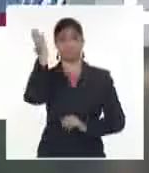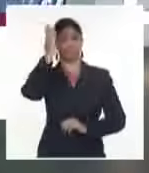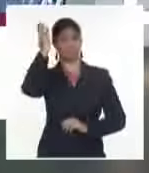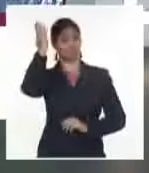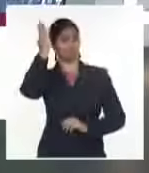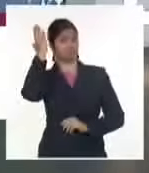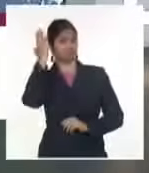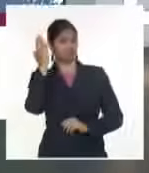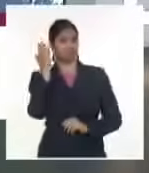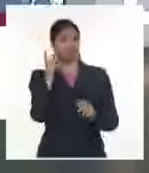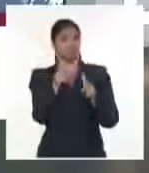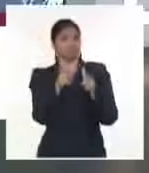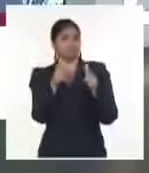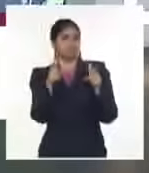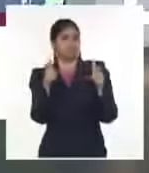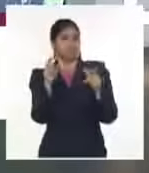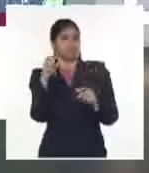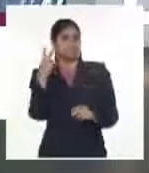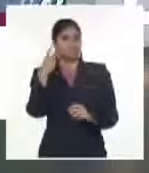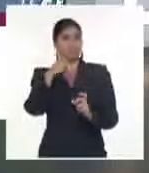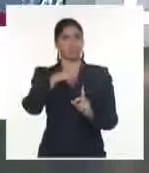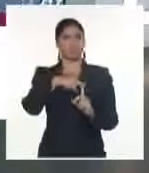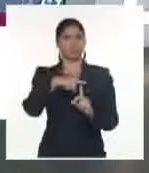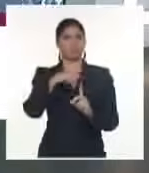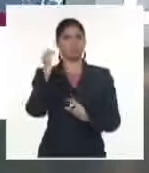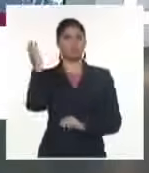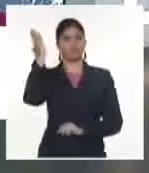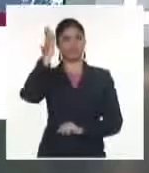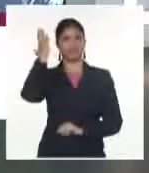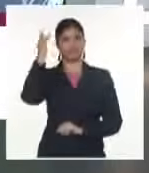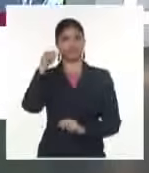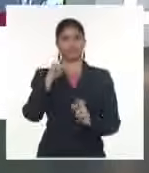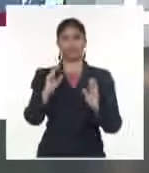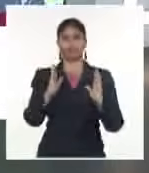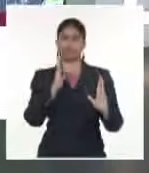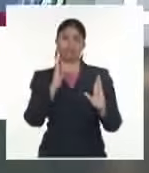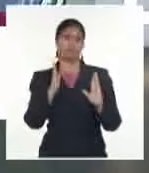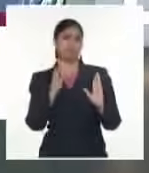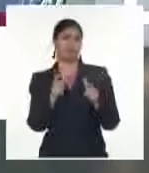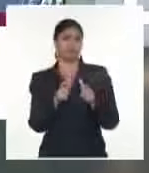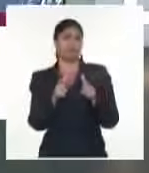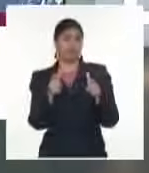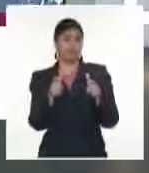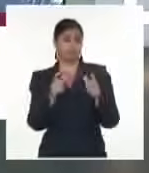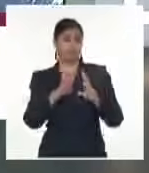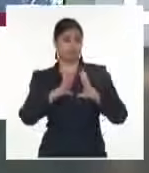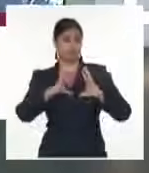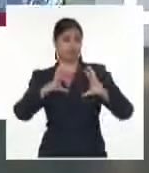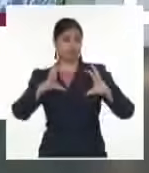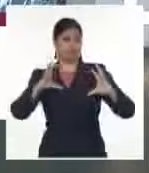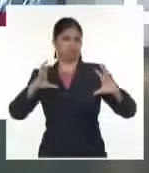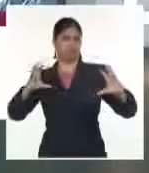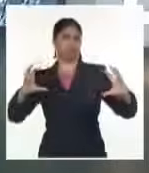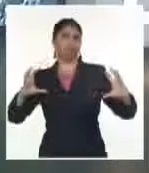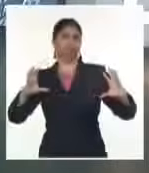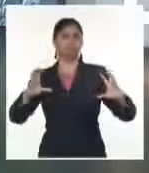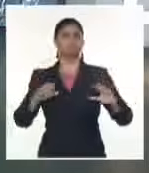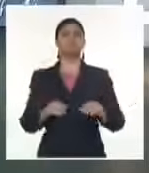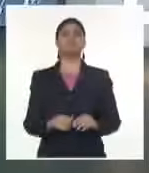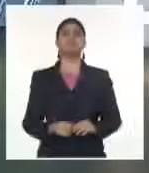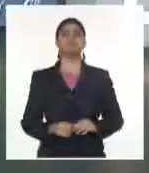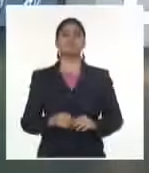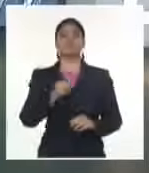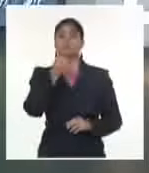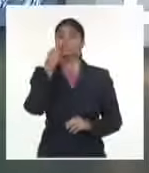era la segunda tormenta tropical de esta temporada Beryl y se ha intensificado durante el día de hoy y las perspectivas es de que se convierta